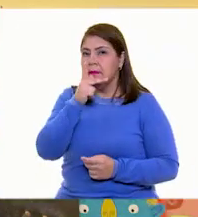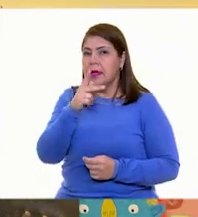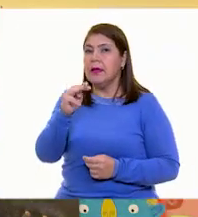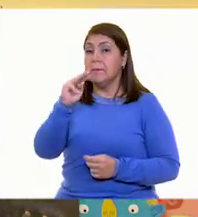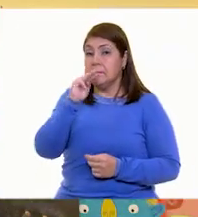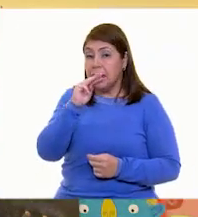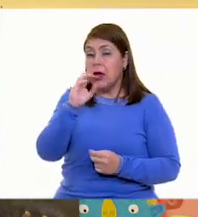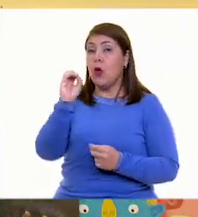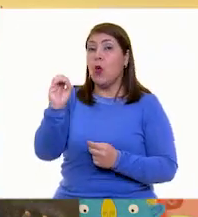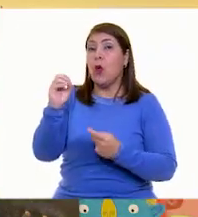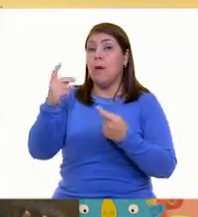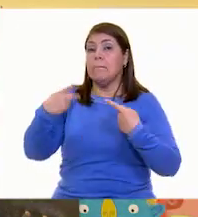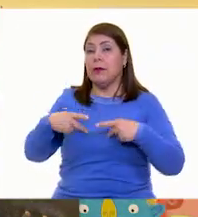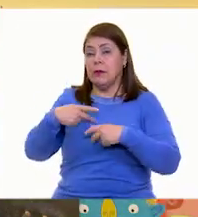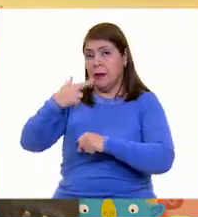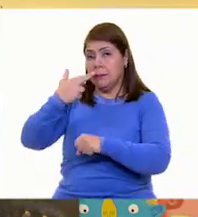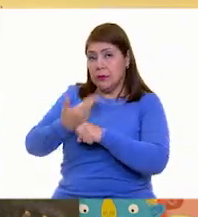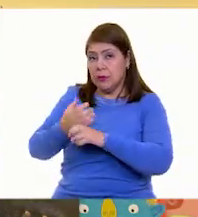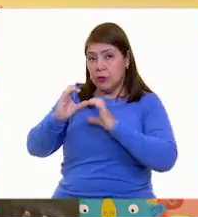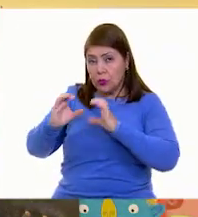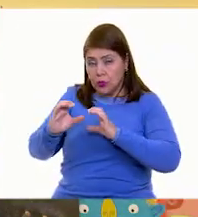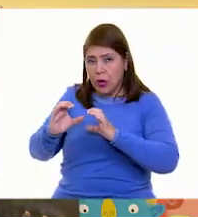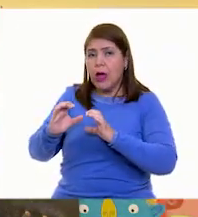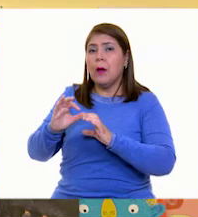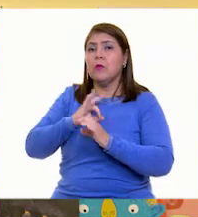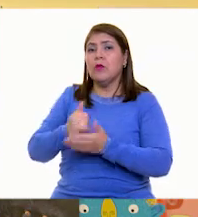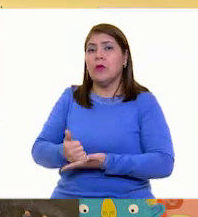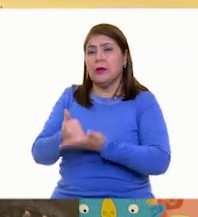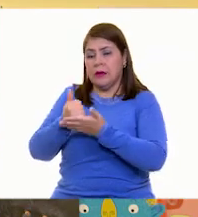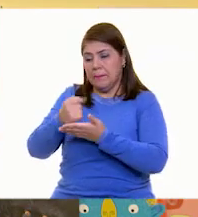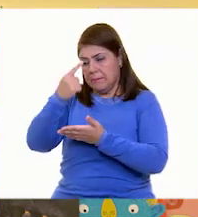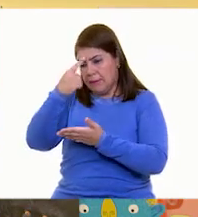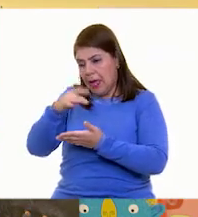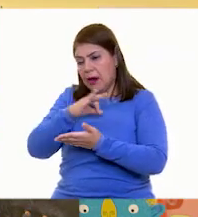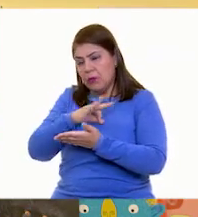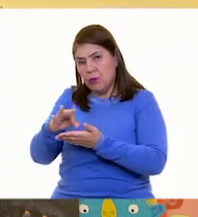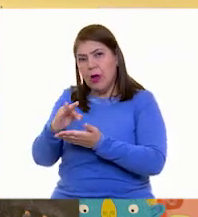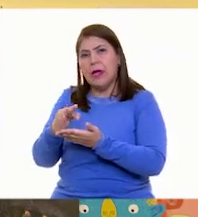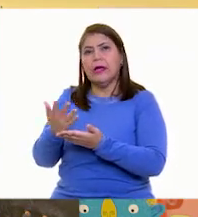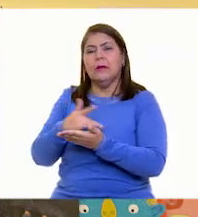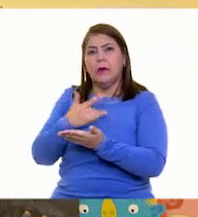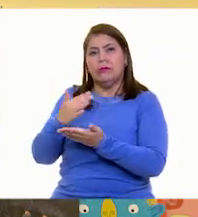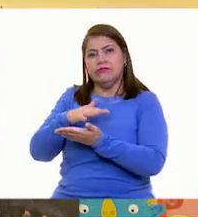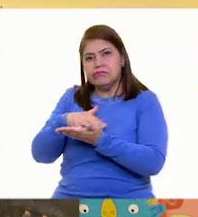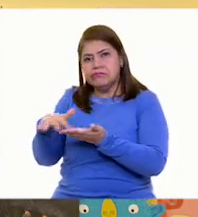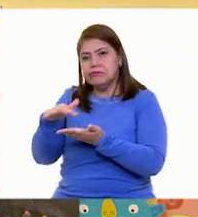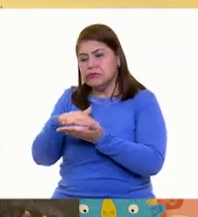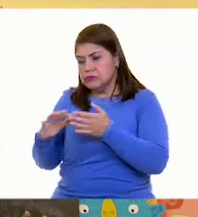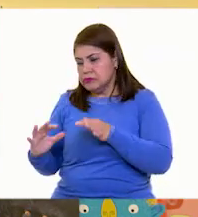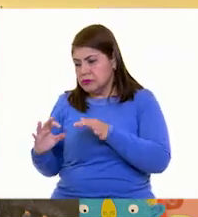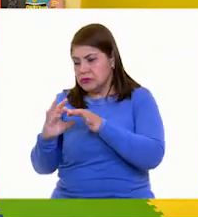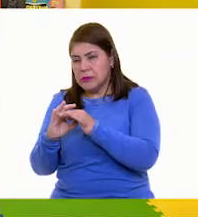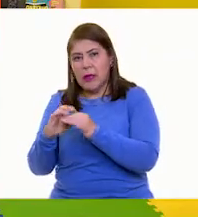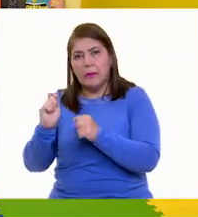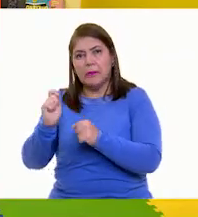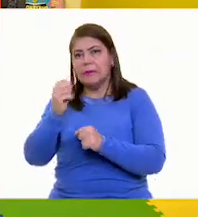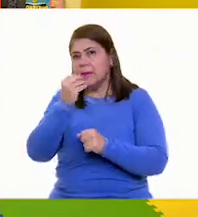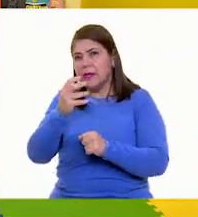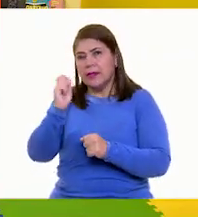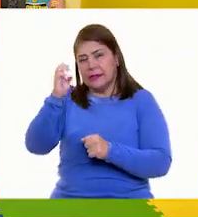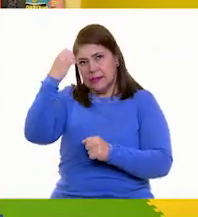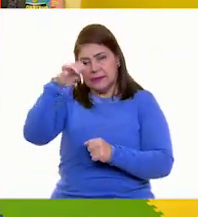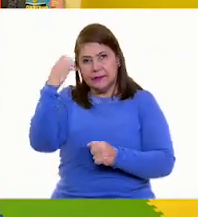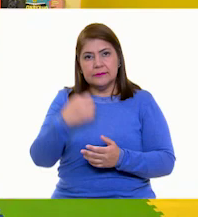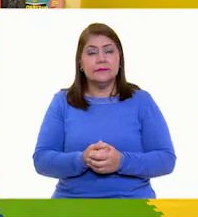y cuidadores se convierten en mediadores de la lectura y acompañan estas hermosas experiencias. Esto